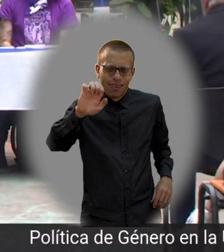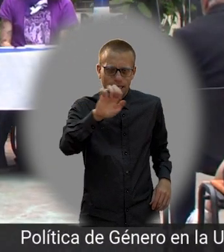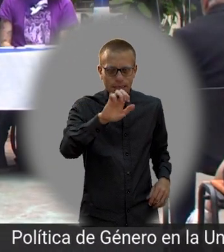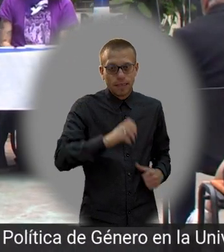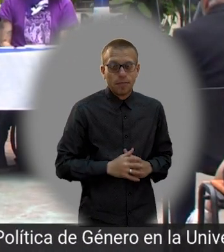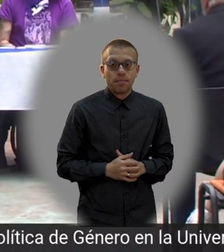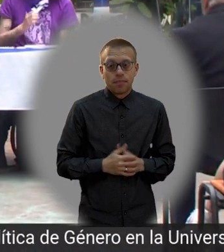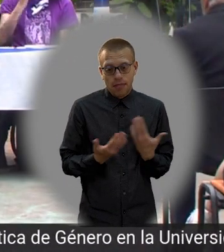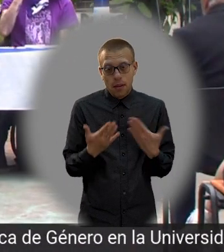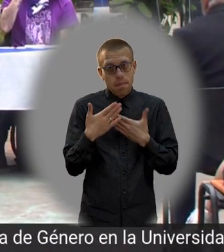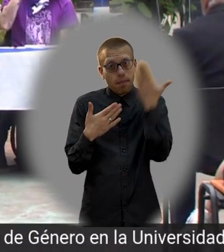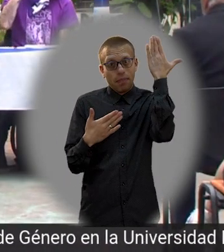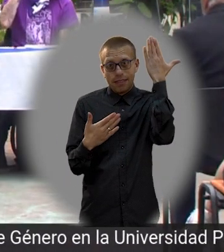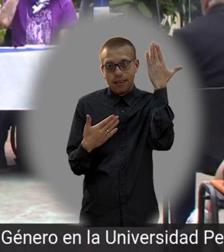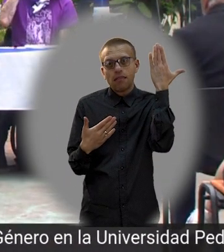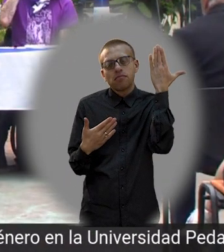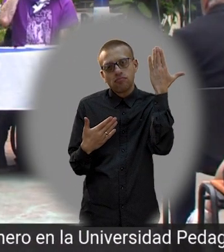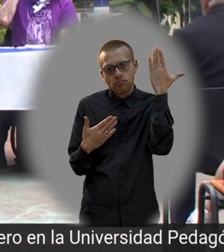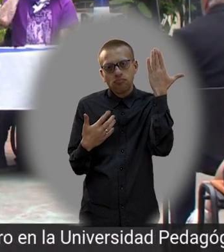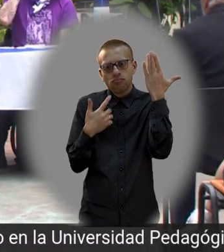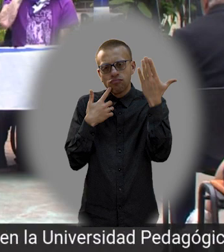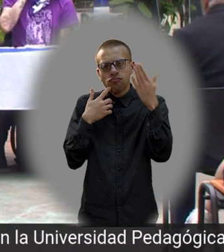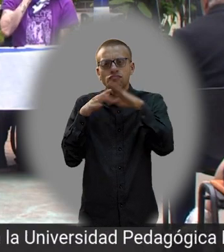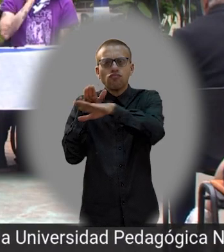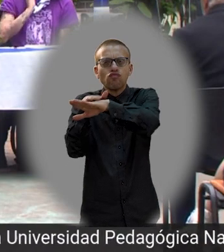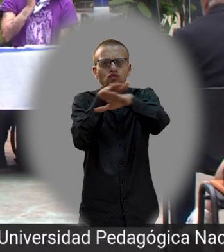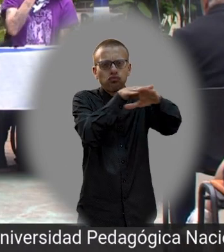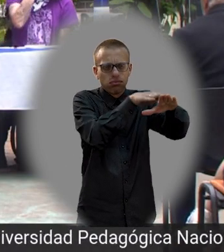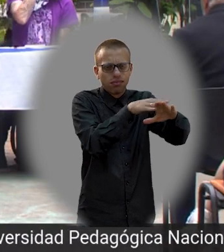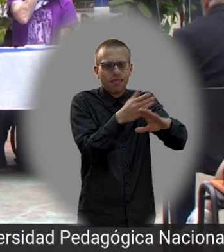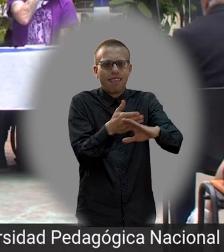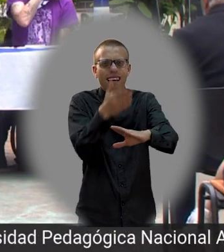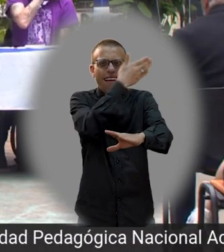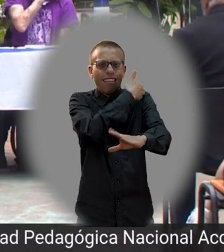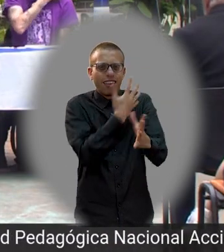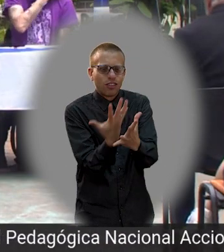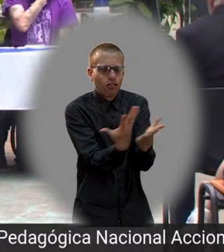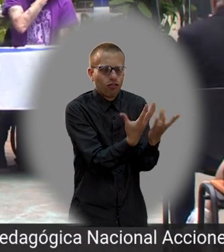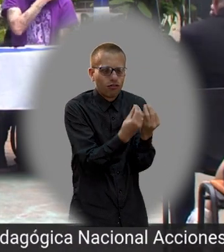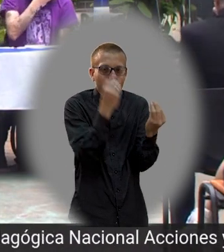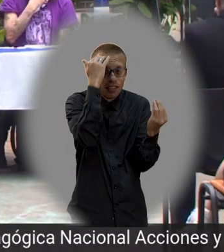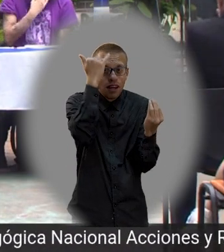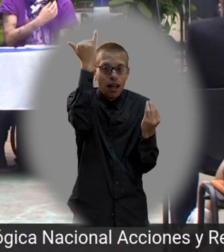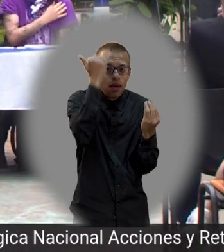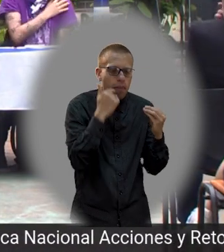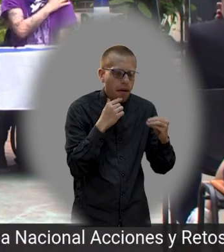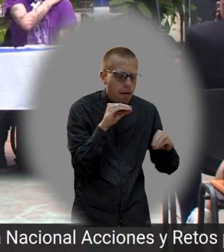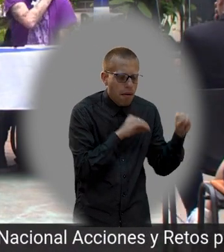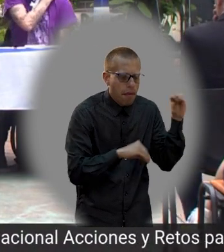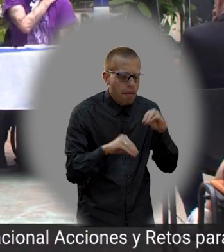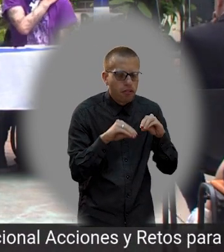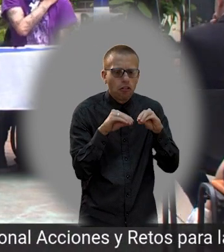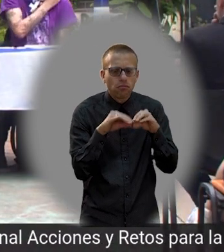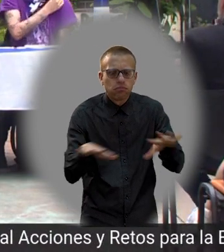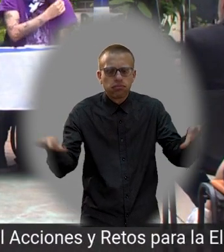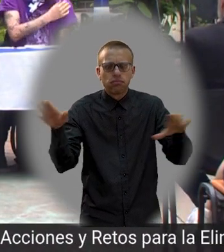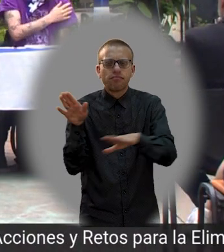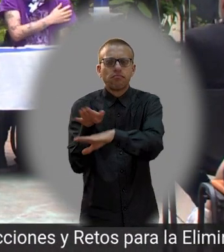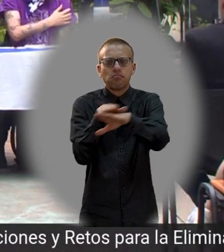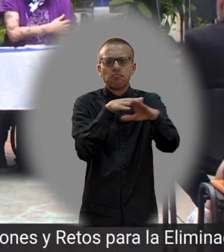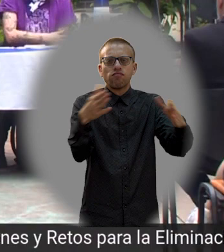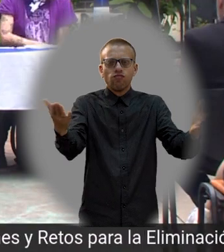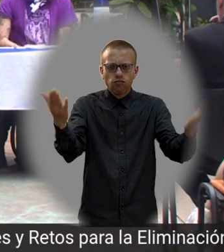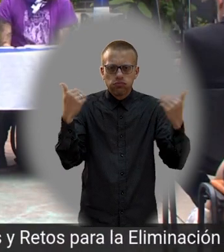convocatoria que se acuerda desde el Consejo Académico. También recogiendo varias solicitudes que